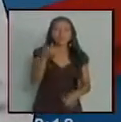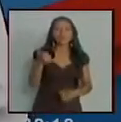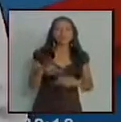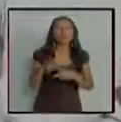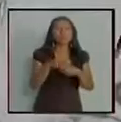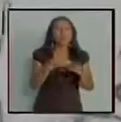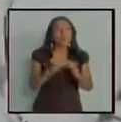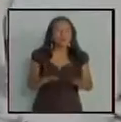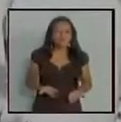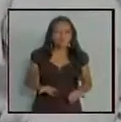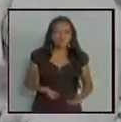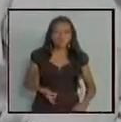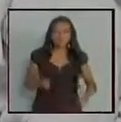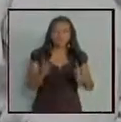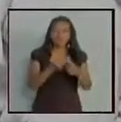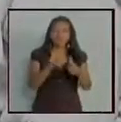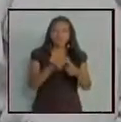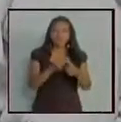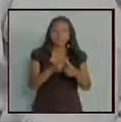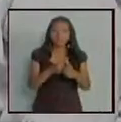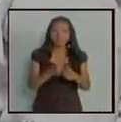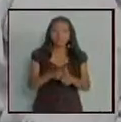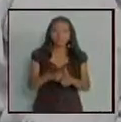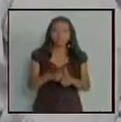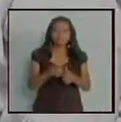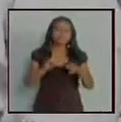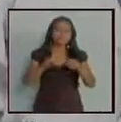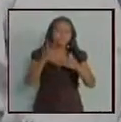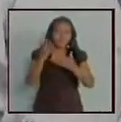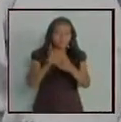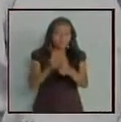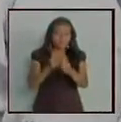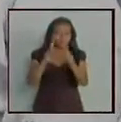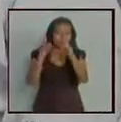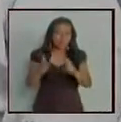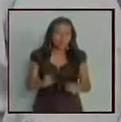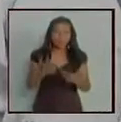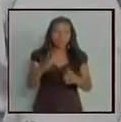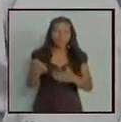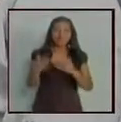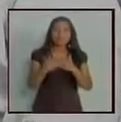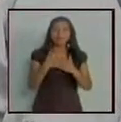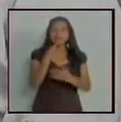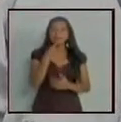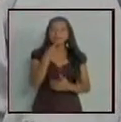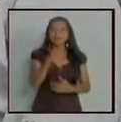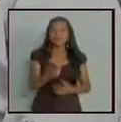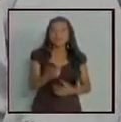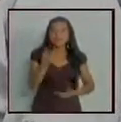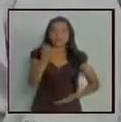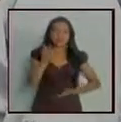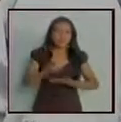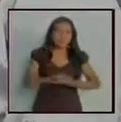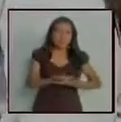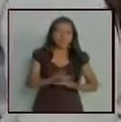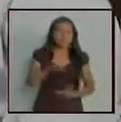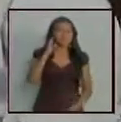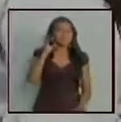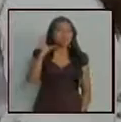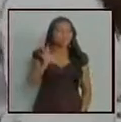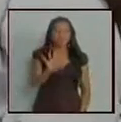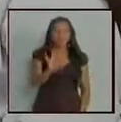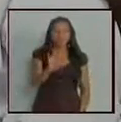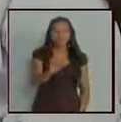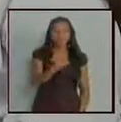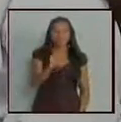Primeramente, evitar los cotonetes. Doctora, antes de ir a esta parte, usted nos acaba de referir que el bebé escucha 90